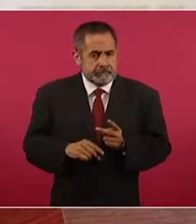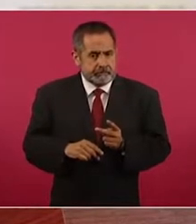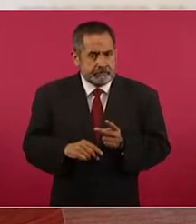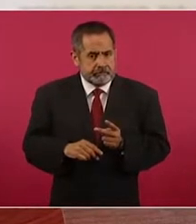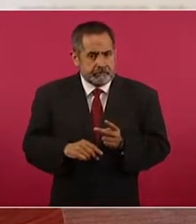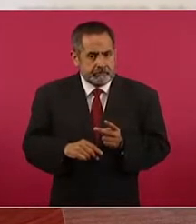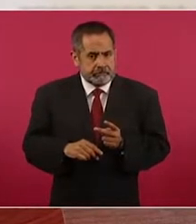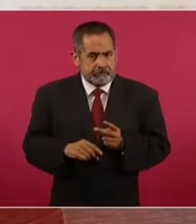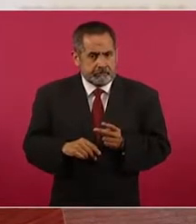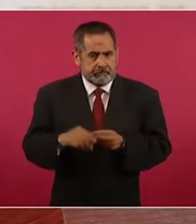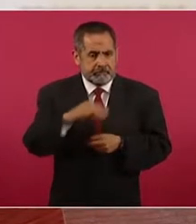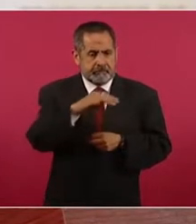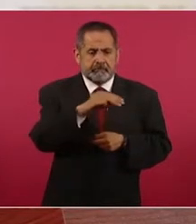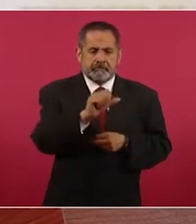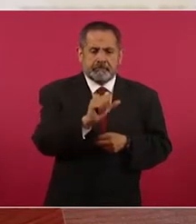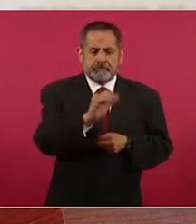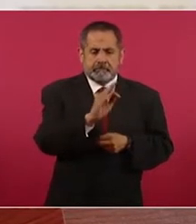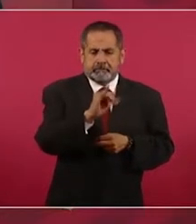La Mafia,